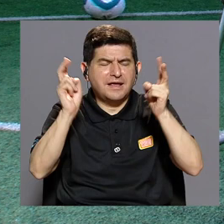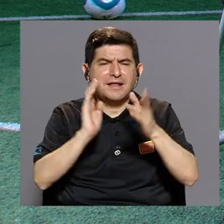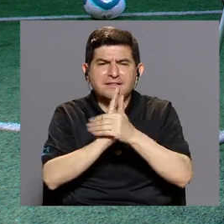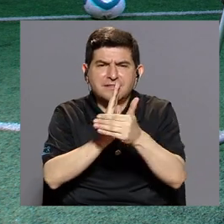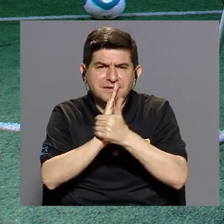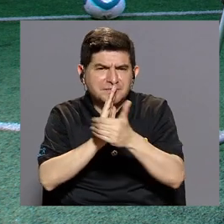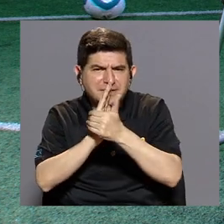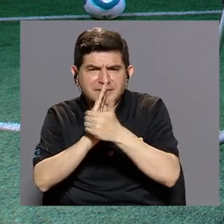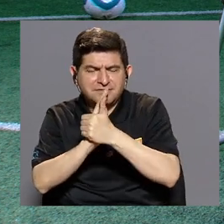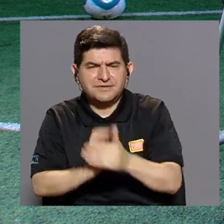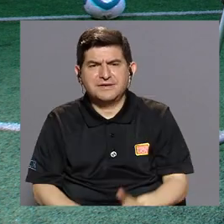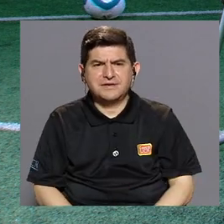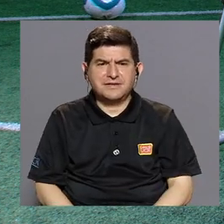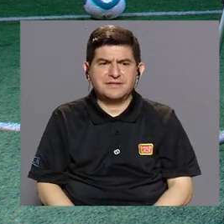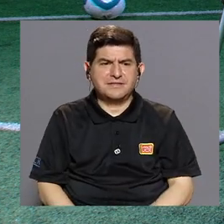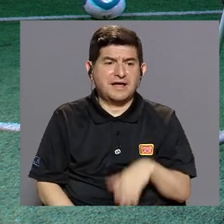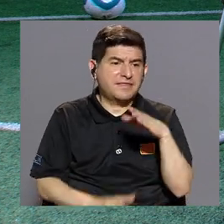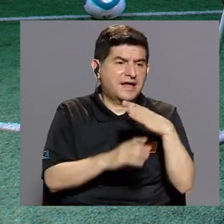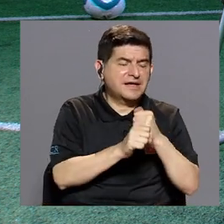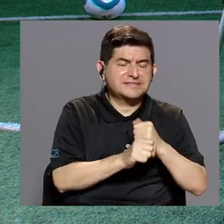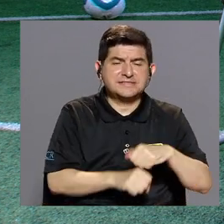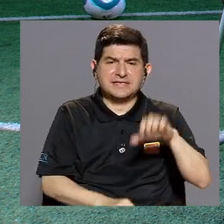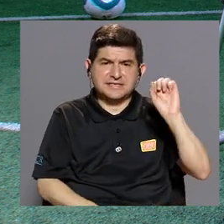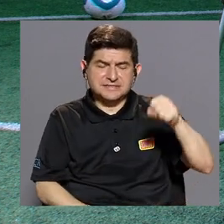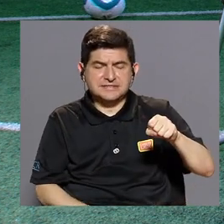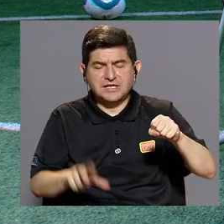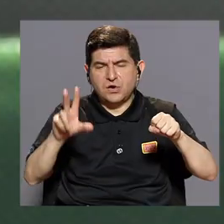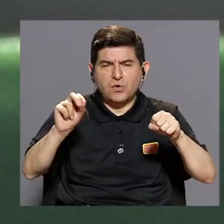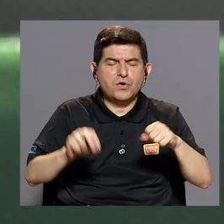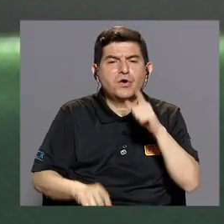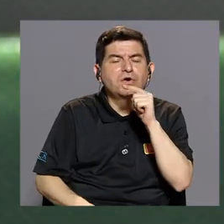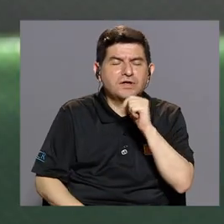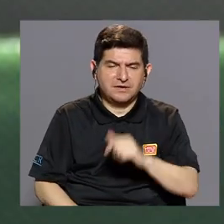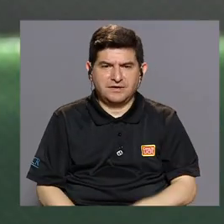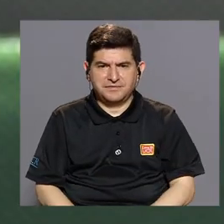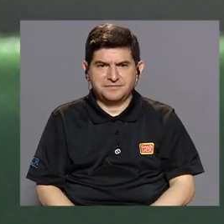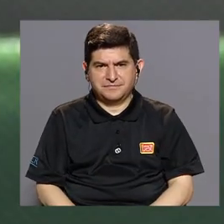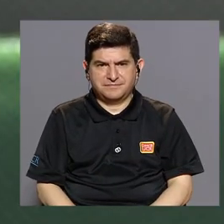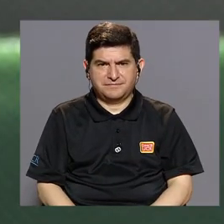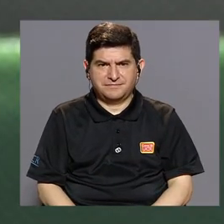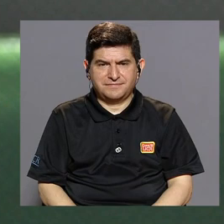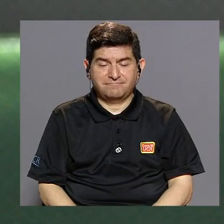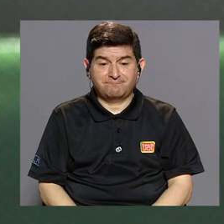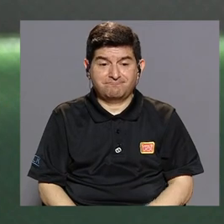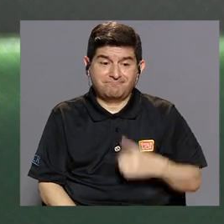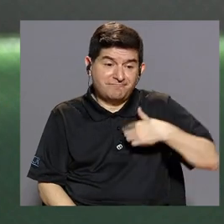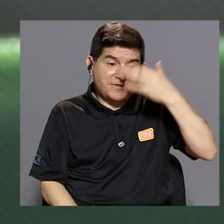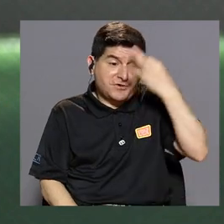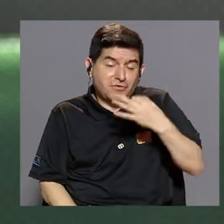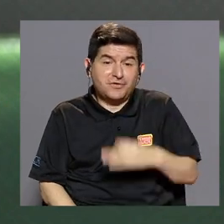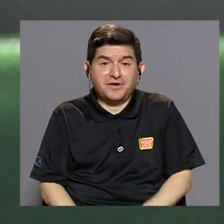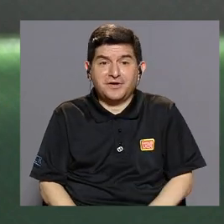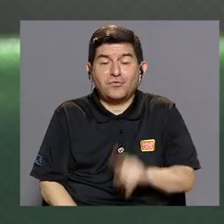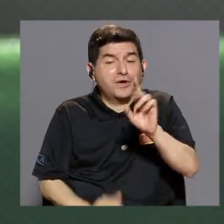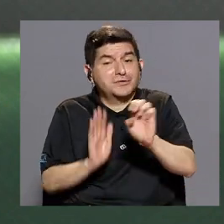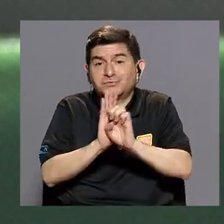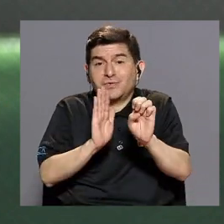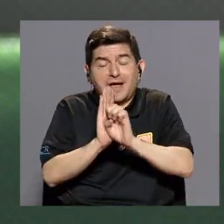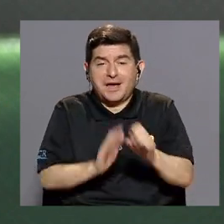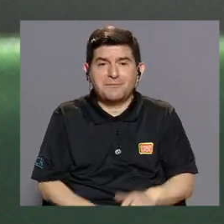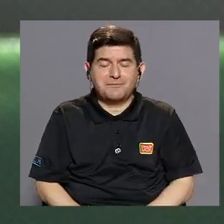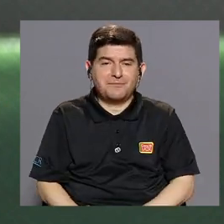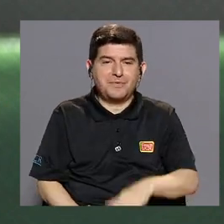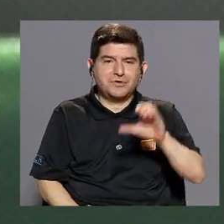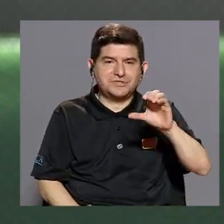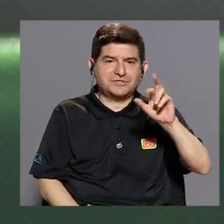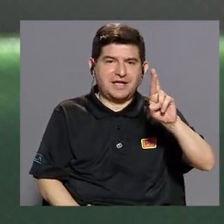de talento y demás, sí. Y quién se hace, quién no se hace. Y yo creo que, hey, es un caso y es un ejemplo, ¿verdad?